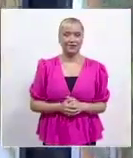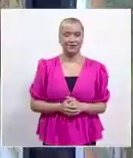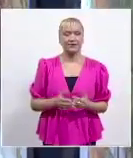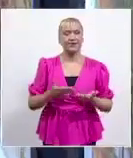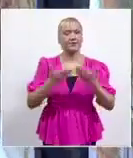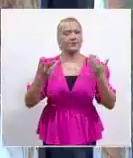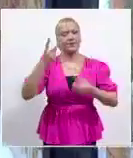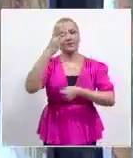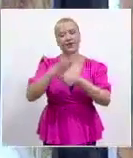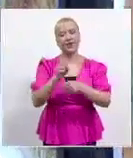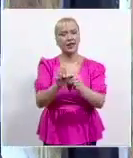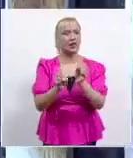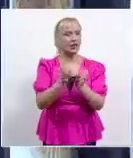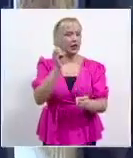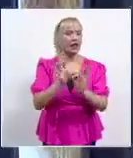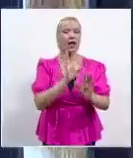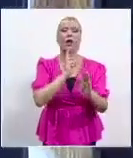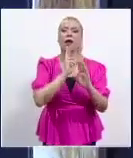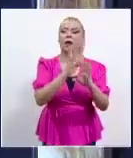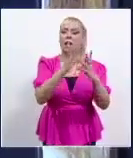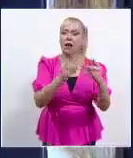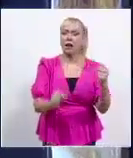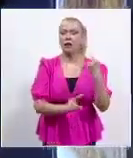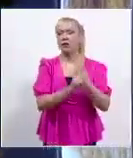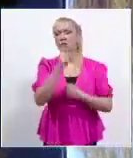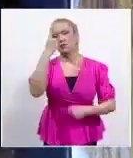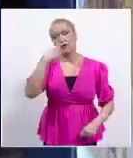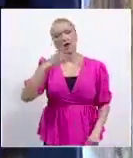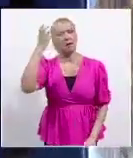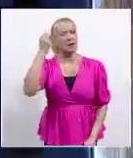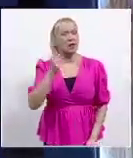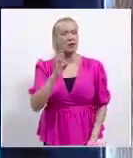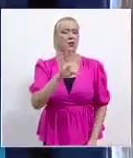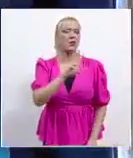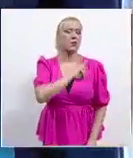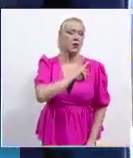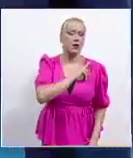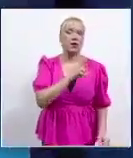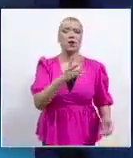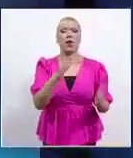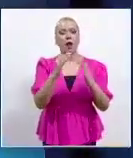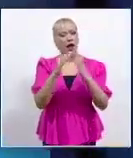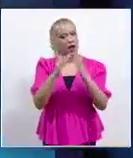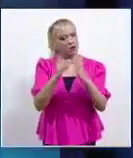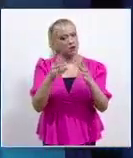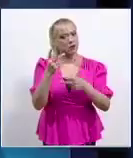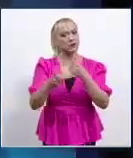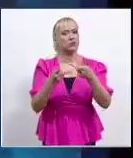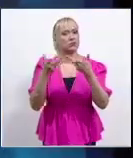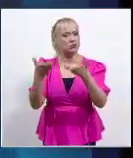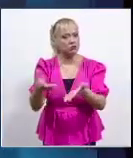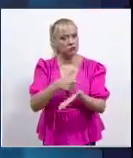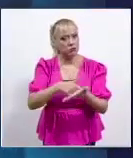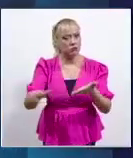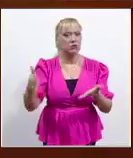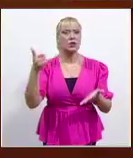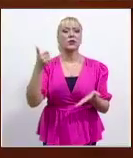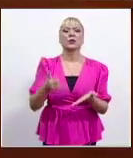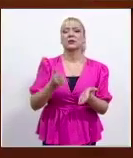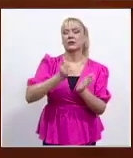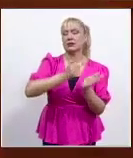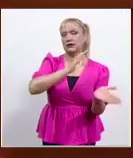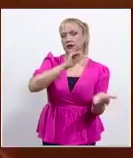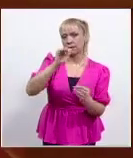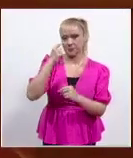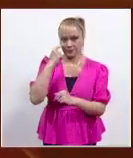La segunda sala resolvió asuntos en materia de pensión por viudez, derecho a la vivienda y régimen fiscal simplificado. La